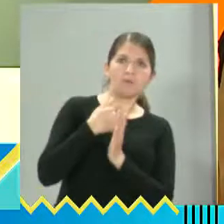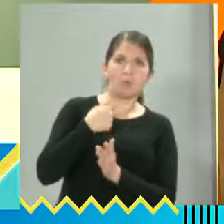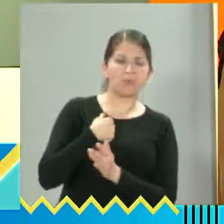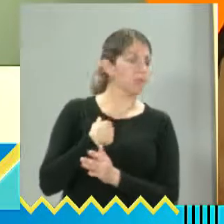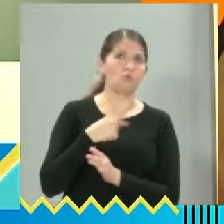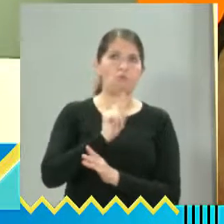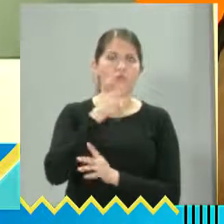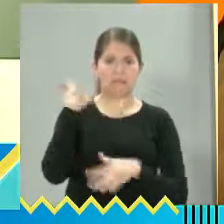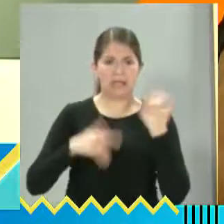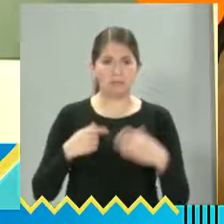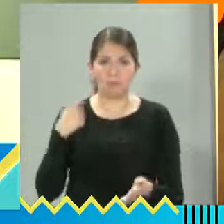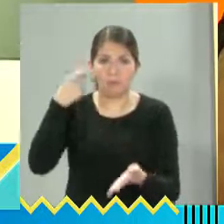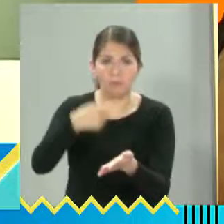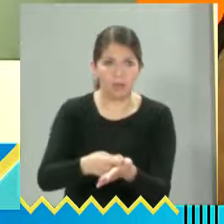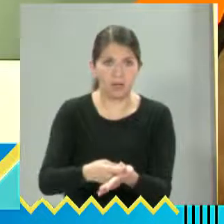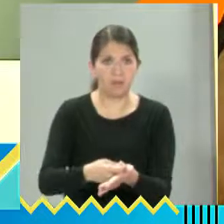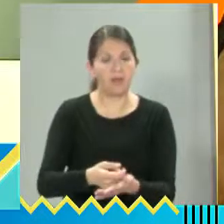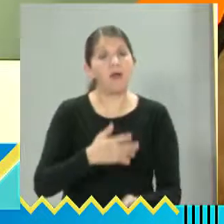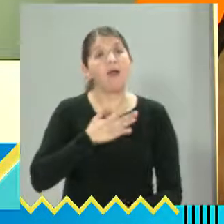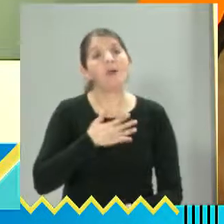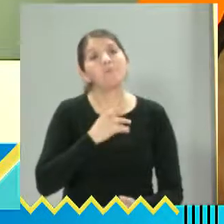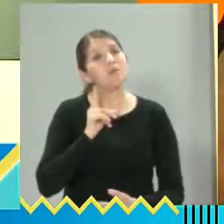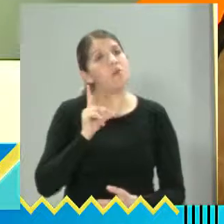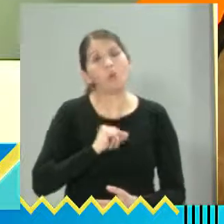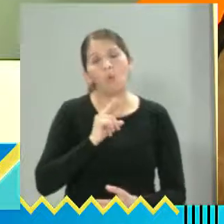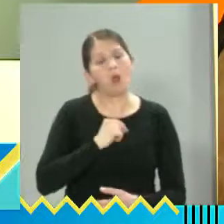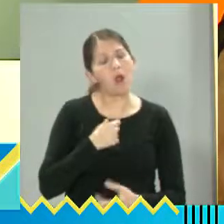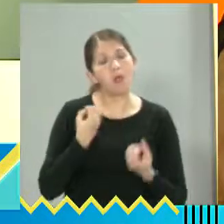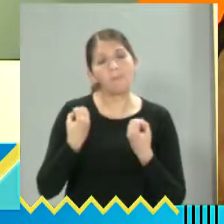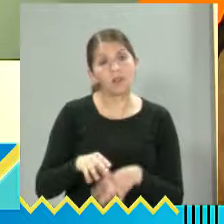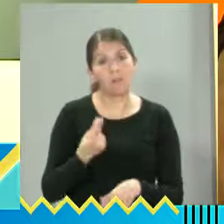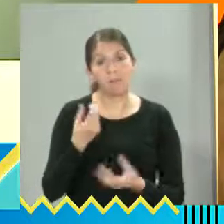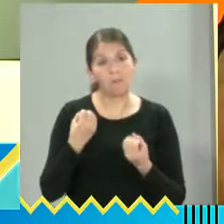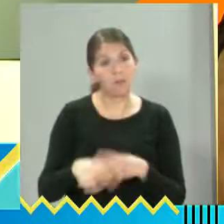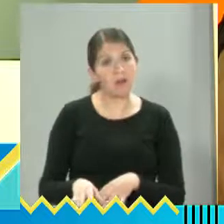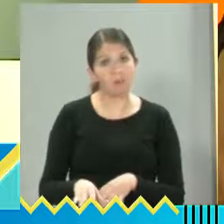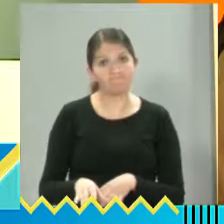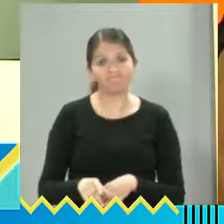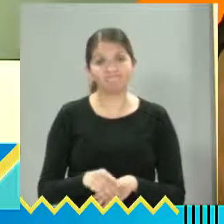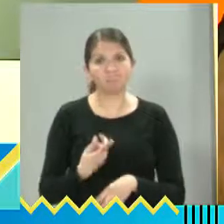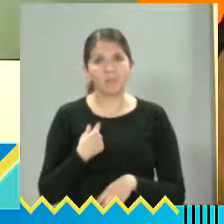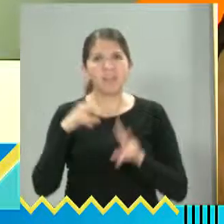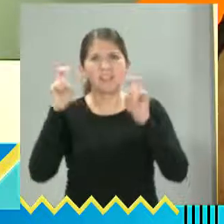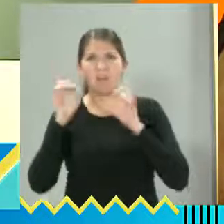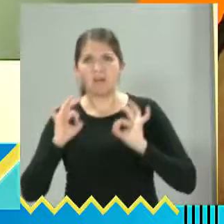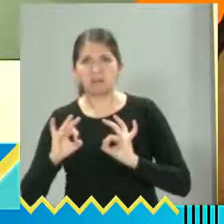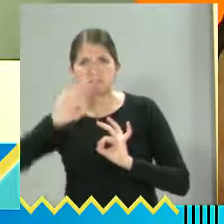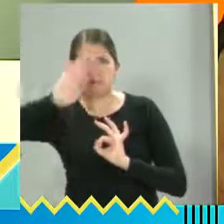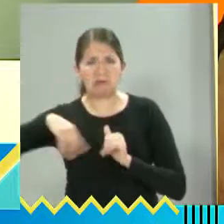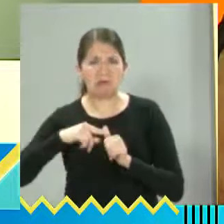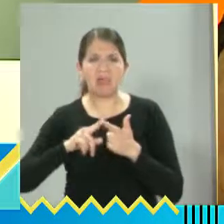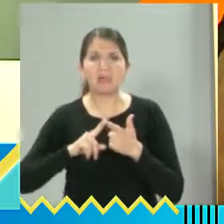pagar intereses. Me duele más perder, ¿sí? La misma cantidad que podría ganar. Por